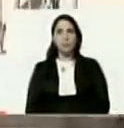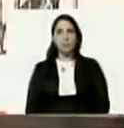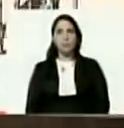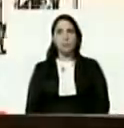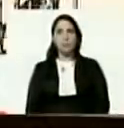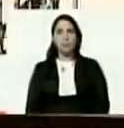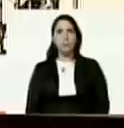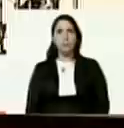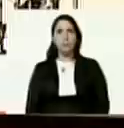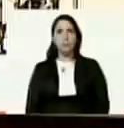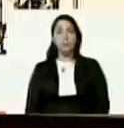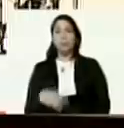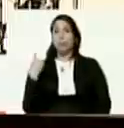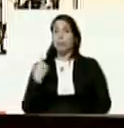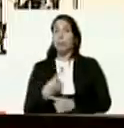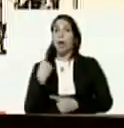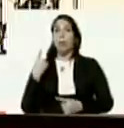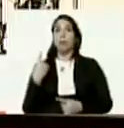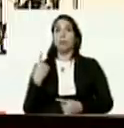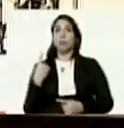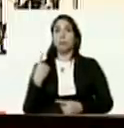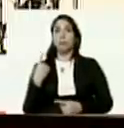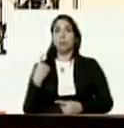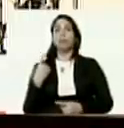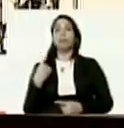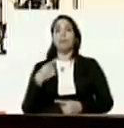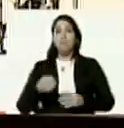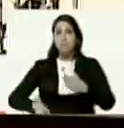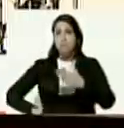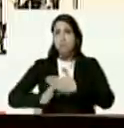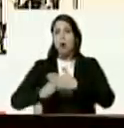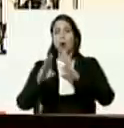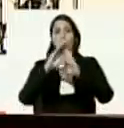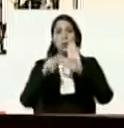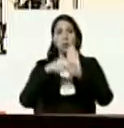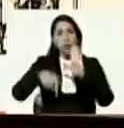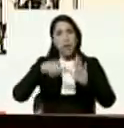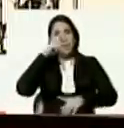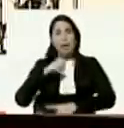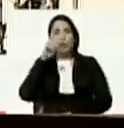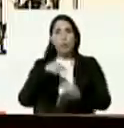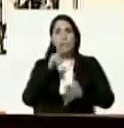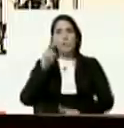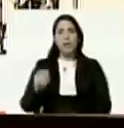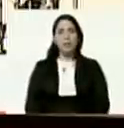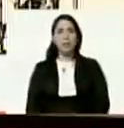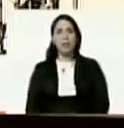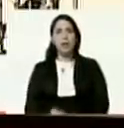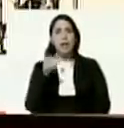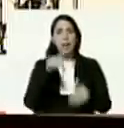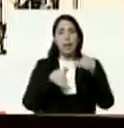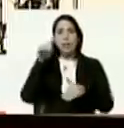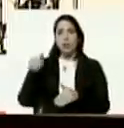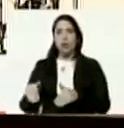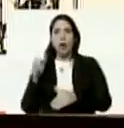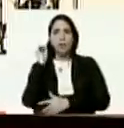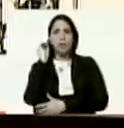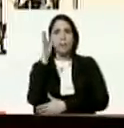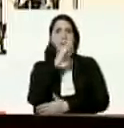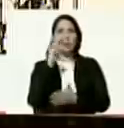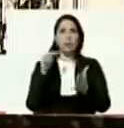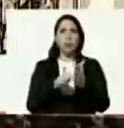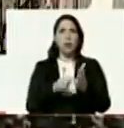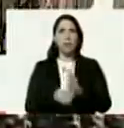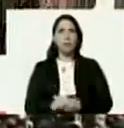Y toca, por mandato de la Constitución, en este año 2020, la elección de la Asamblea